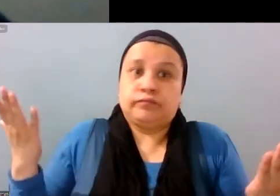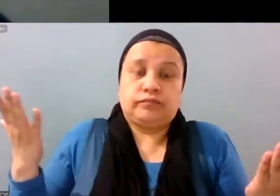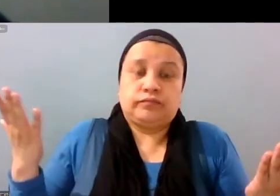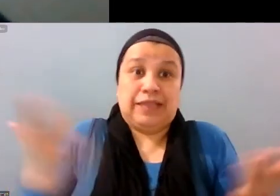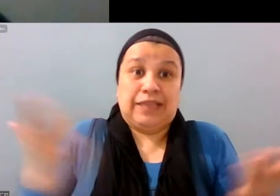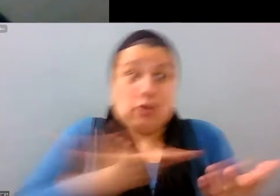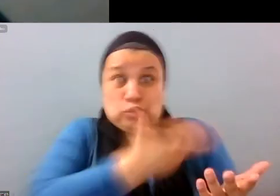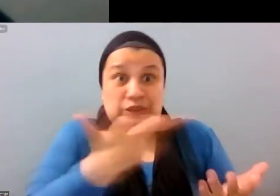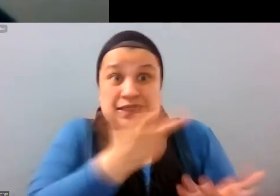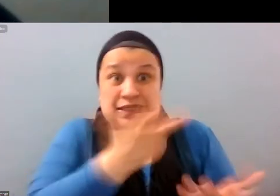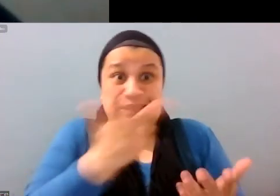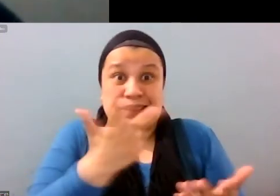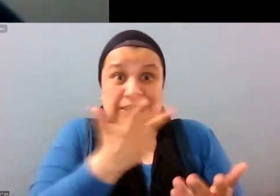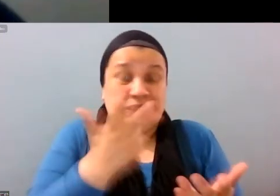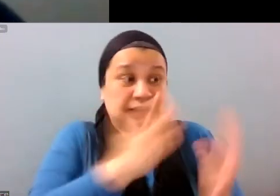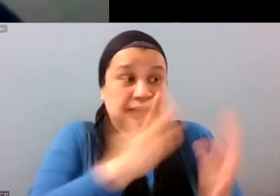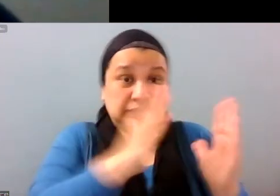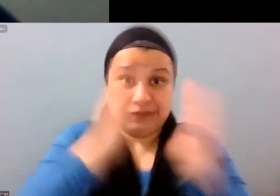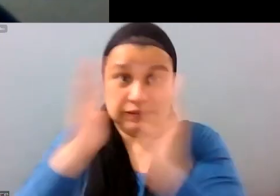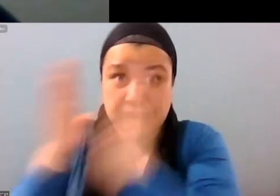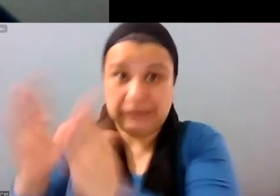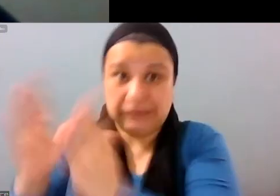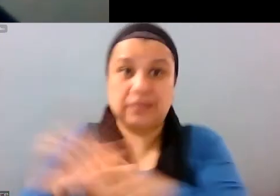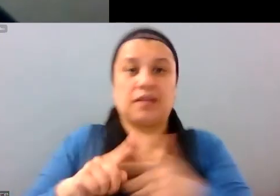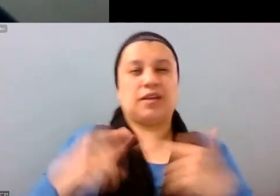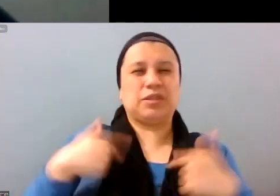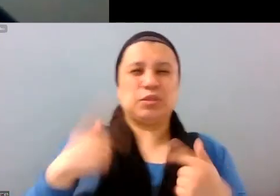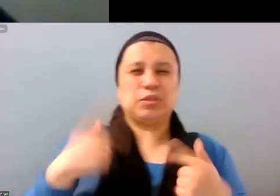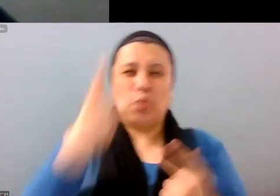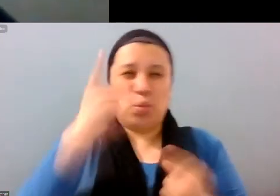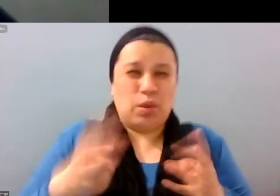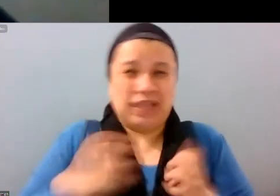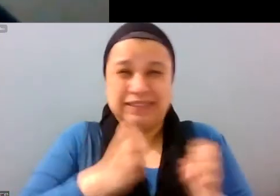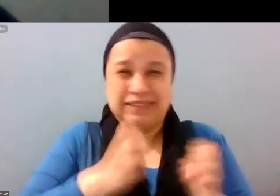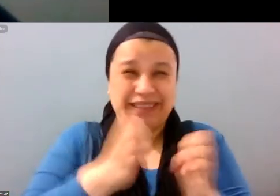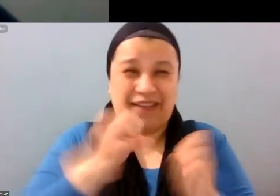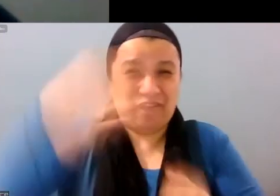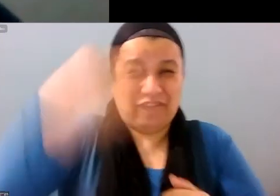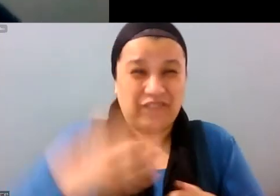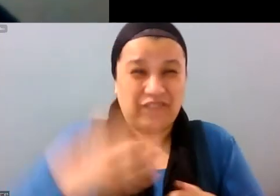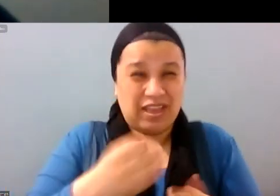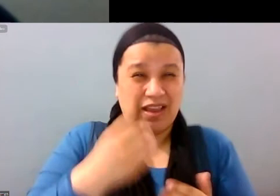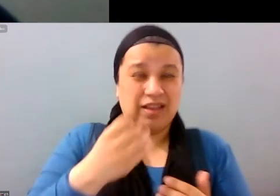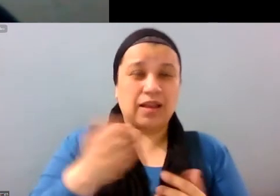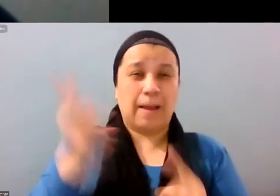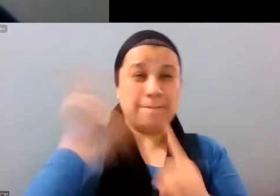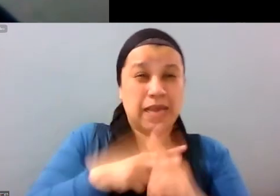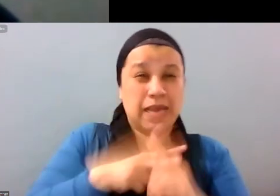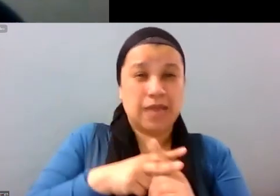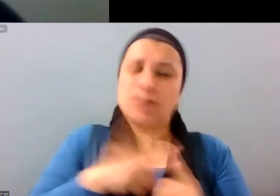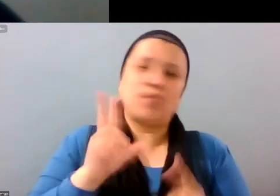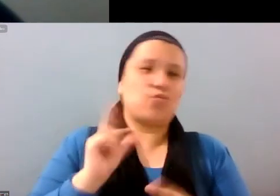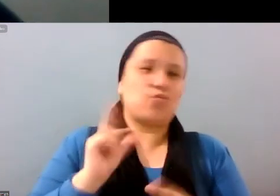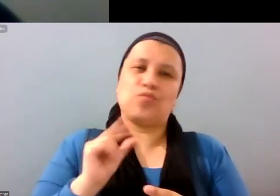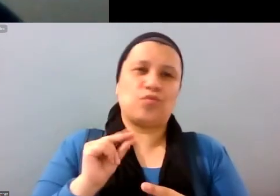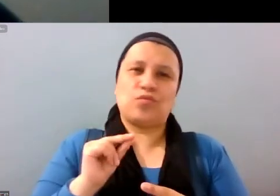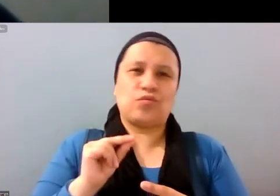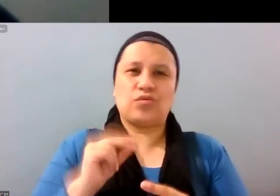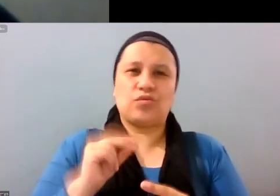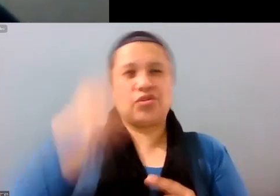mismo tiempo entonces si como que una estrategia fija pues no no tuvimos ni creo que se pueda